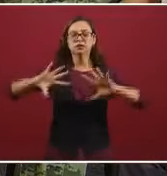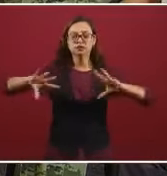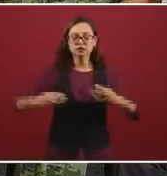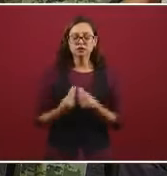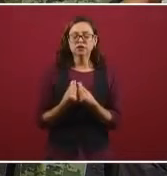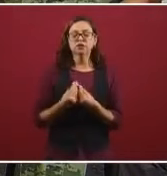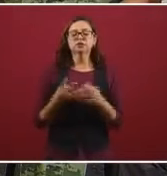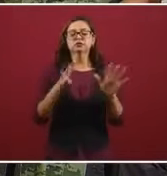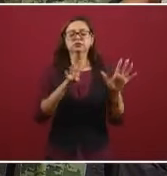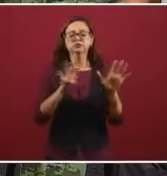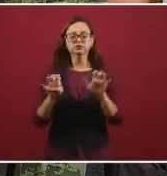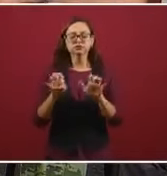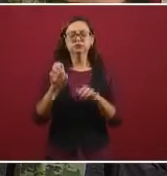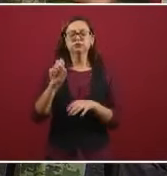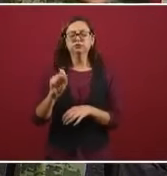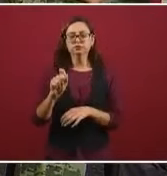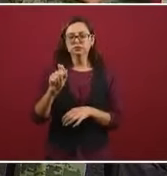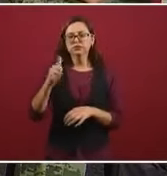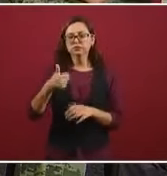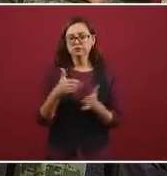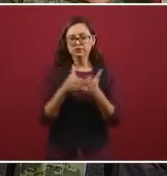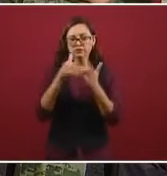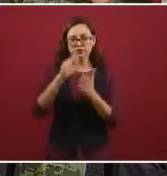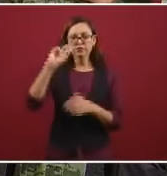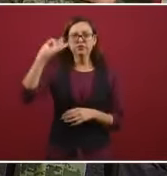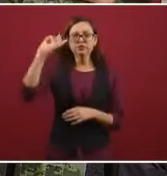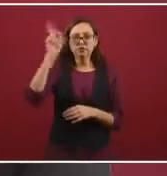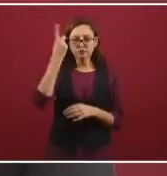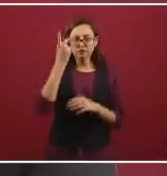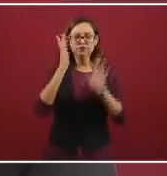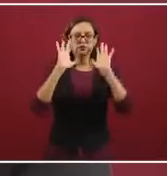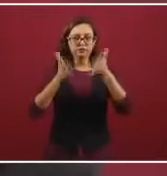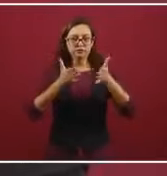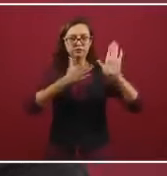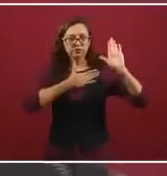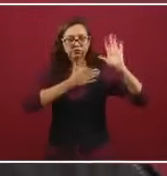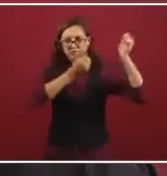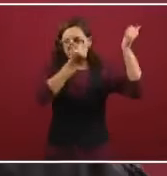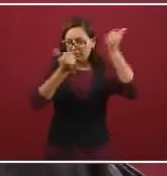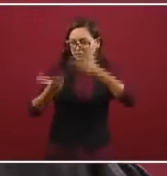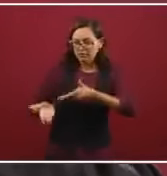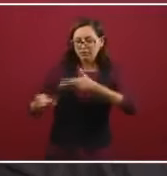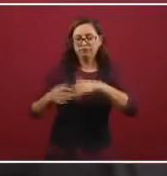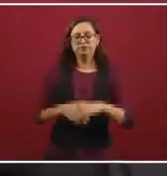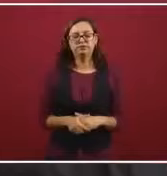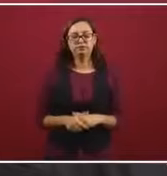dólares ya comprometidos, 926 millones. Ellos